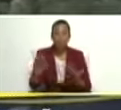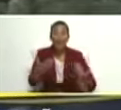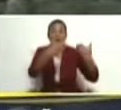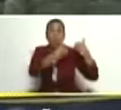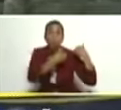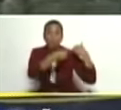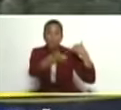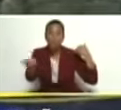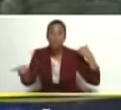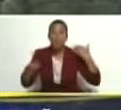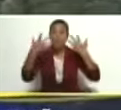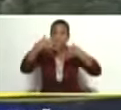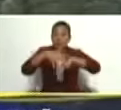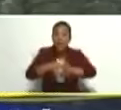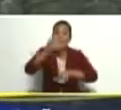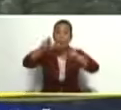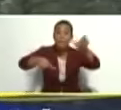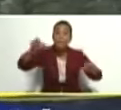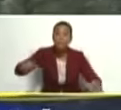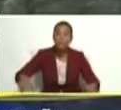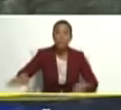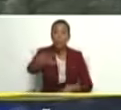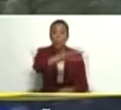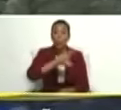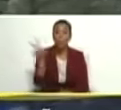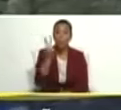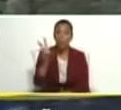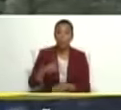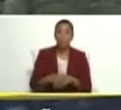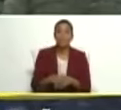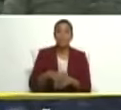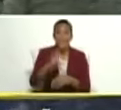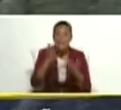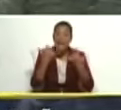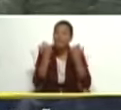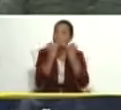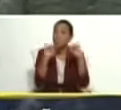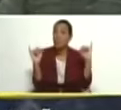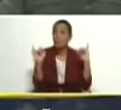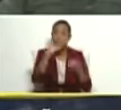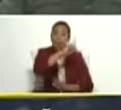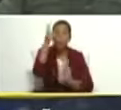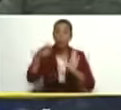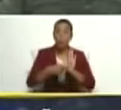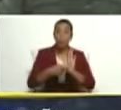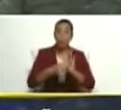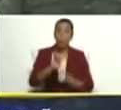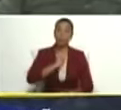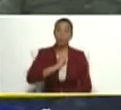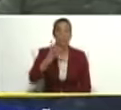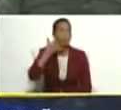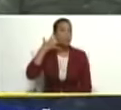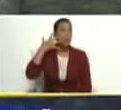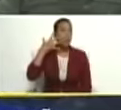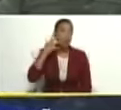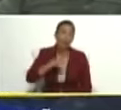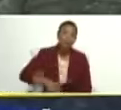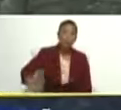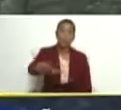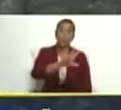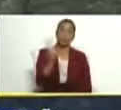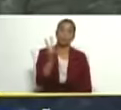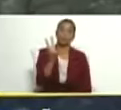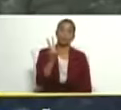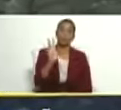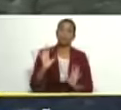de la integridad territorial y de la independencia y la soberanía nacional a